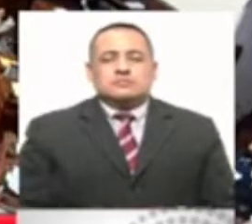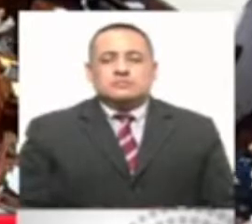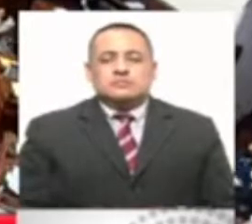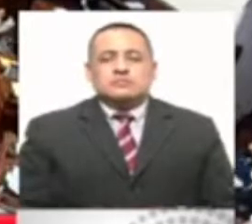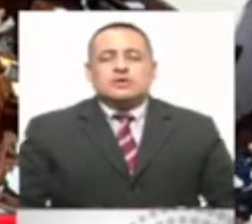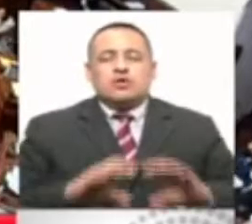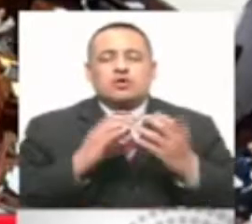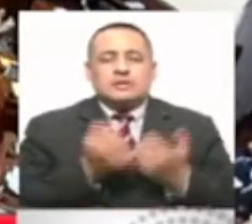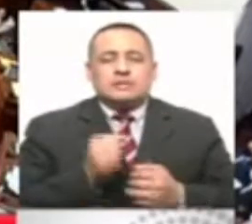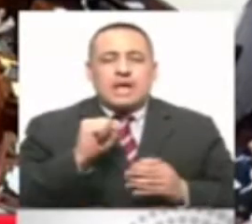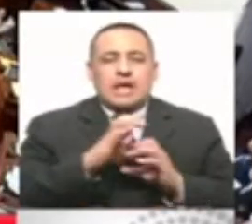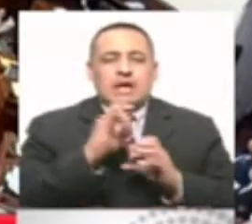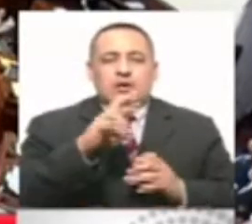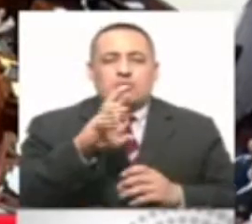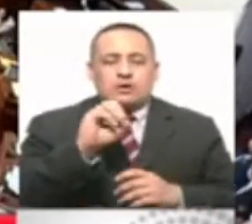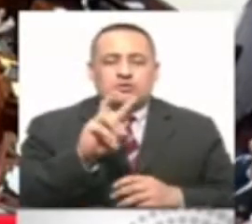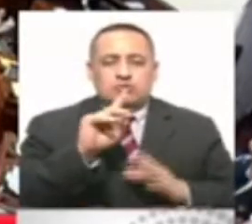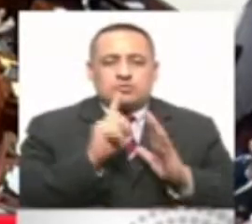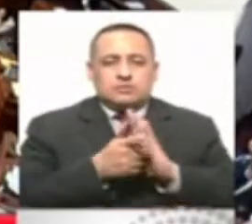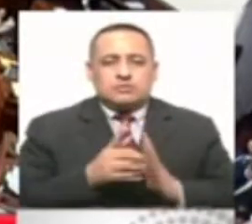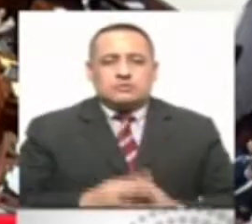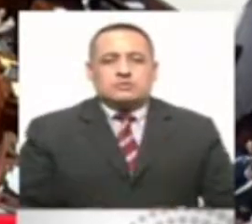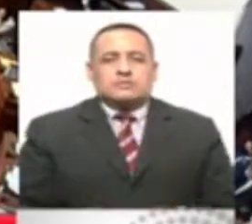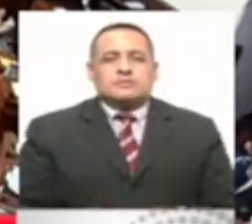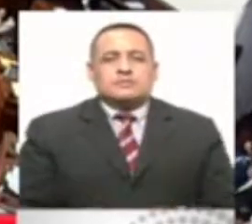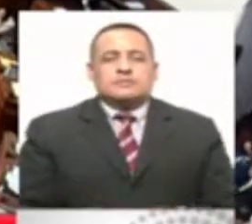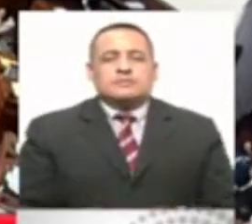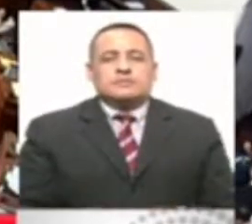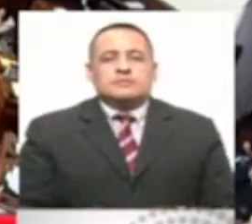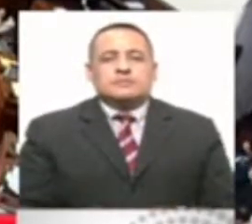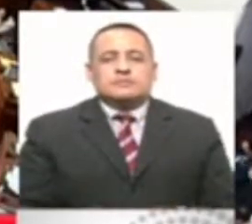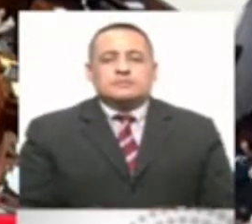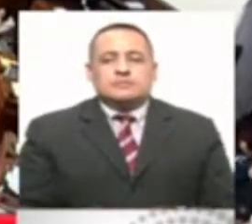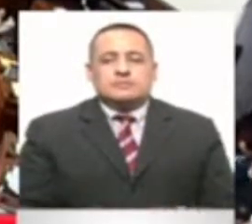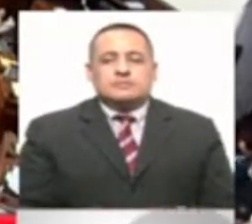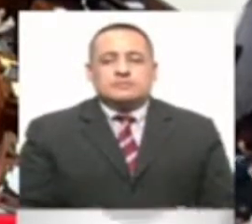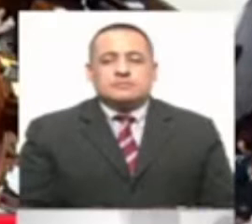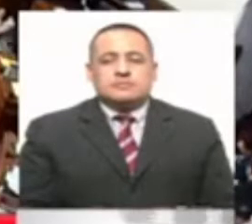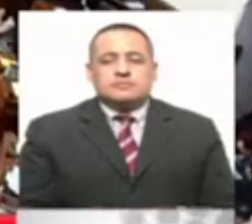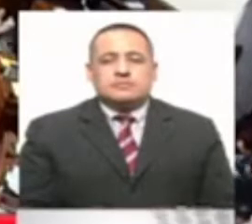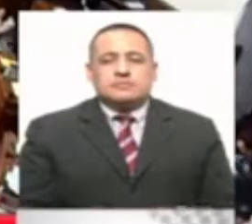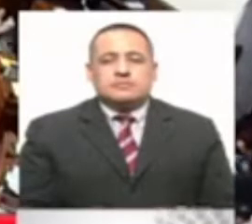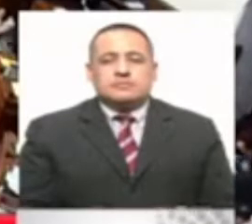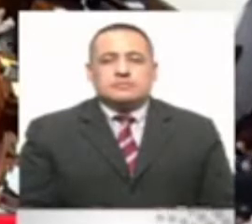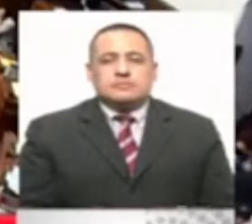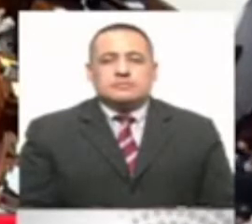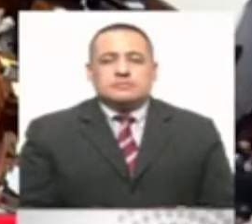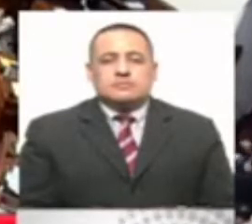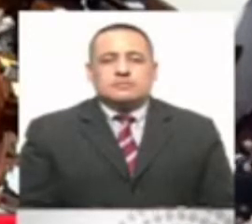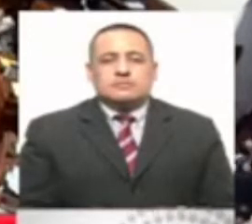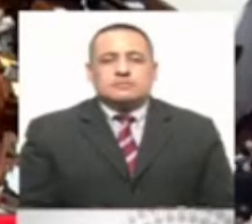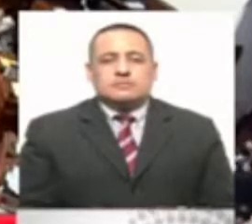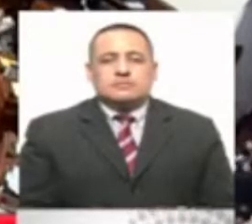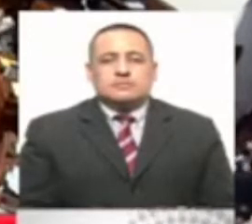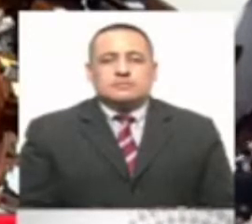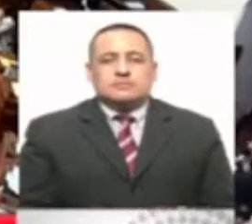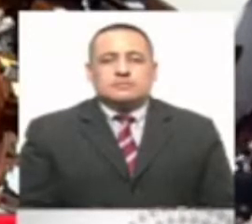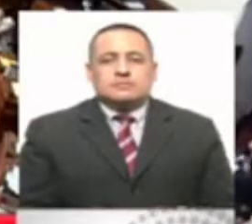Congresista Agüero tiene la palabra por 2 minutos. ¿Agüero? ¿Sí? Agüero.